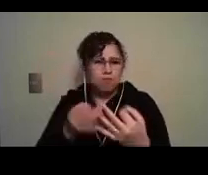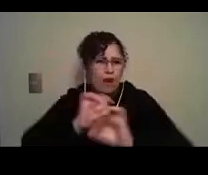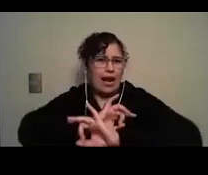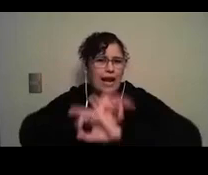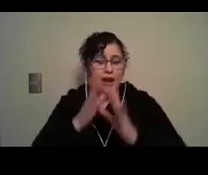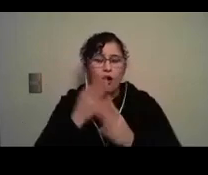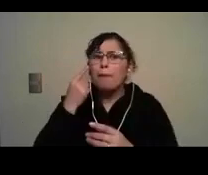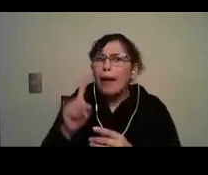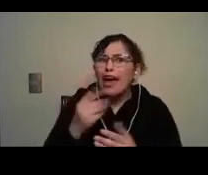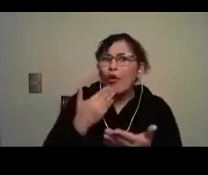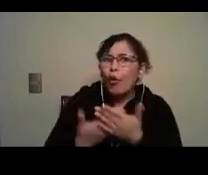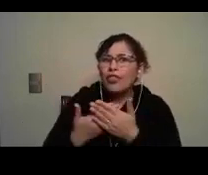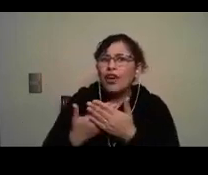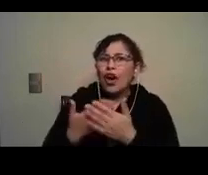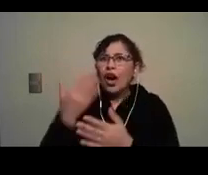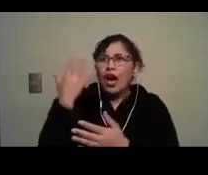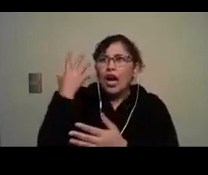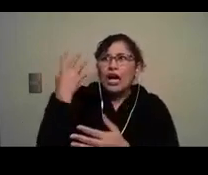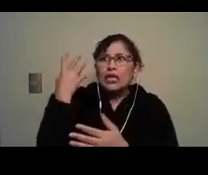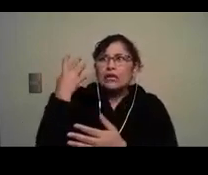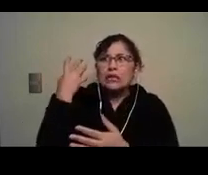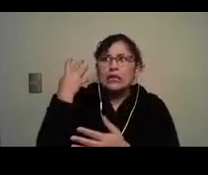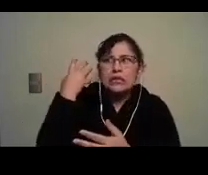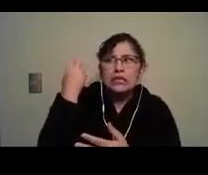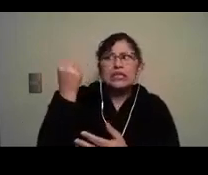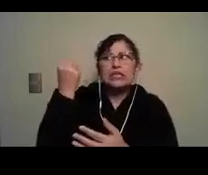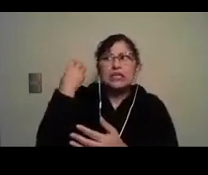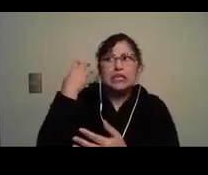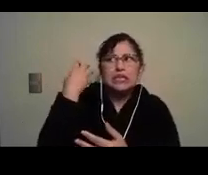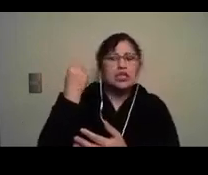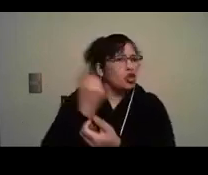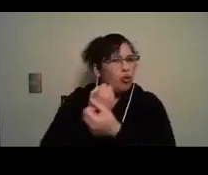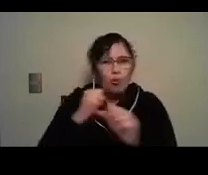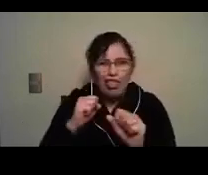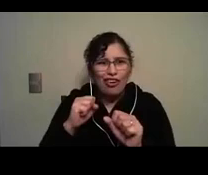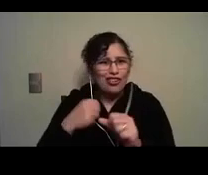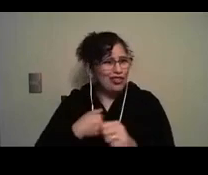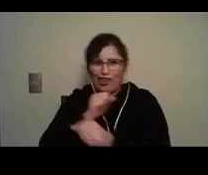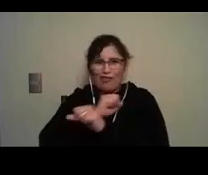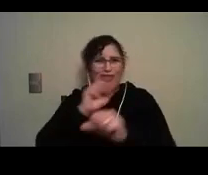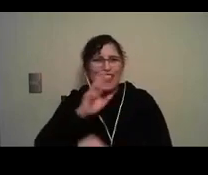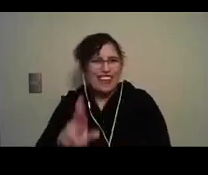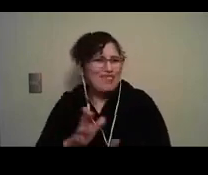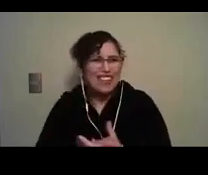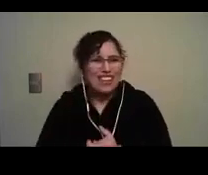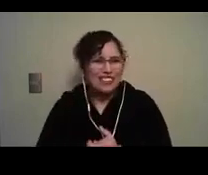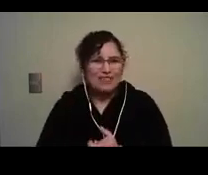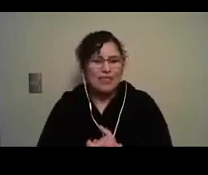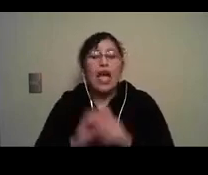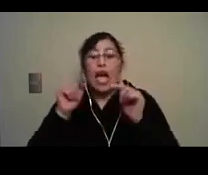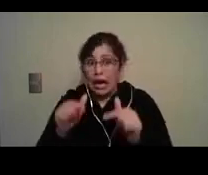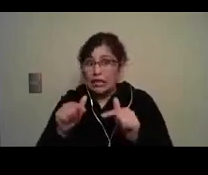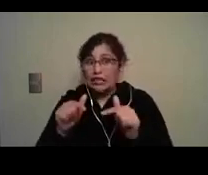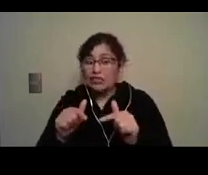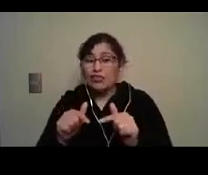puede recuperar la información, simplemente yo no voy a poder generar una respuesta, ¿ya? Entonces, y eso es lo que